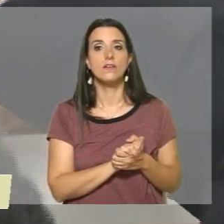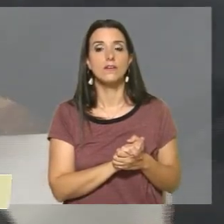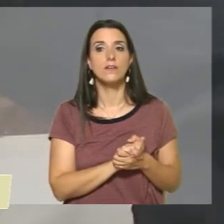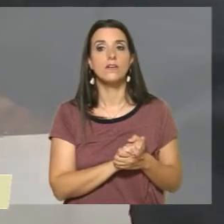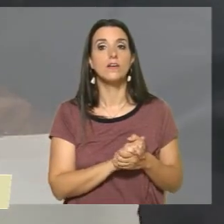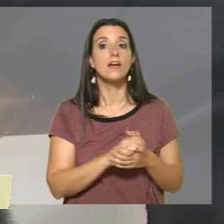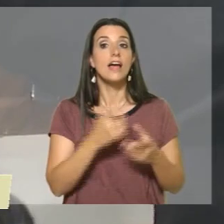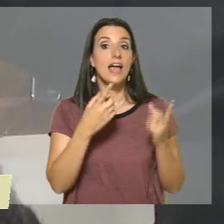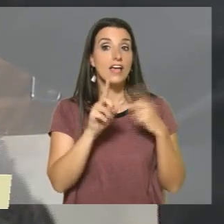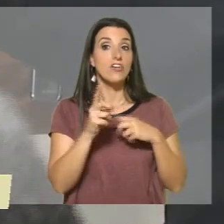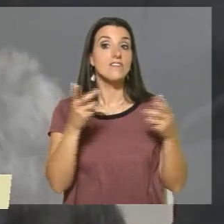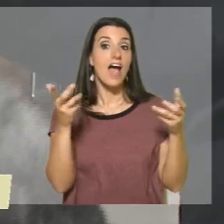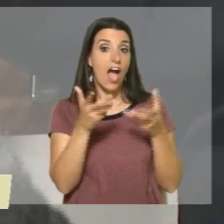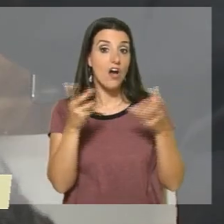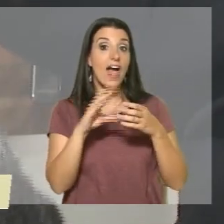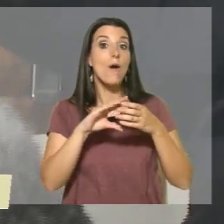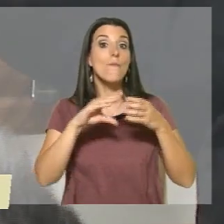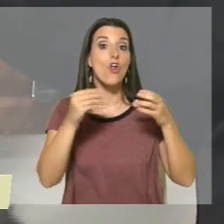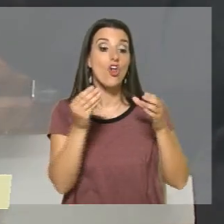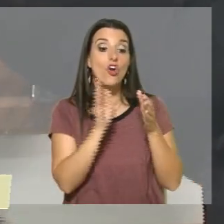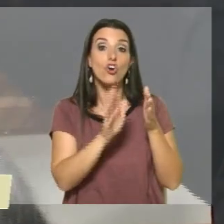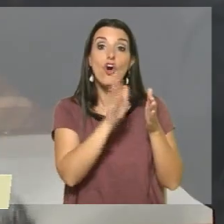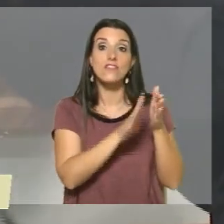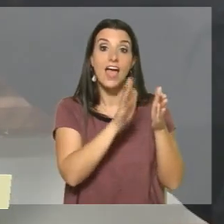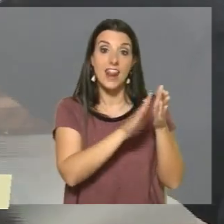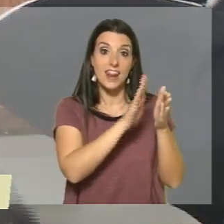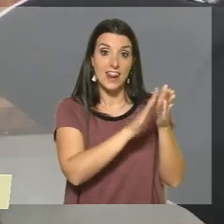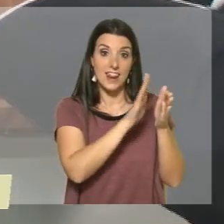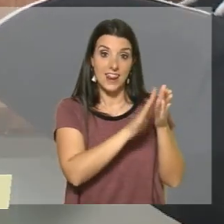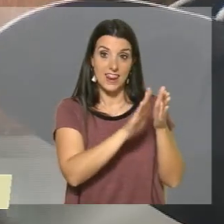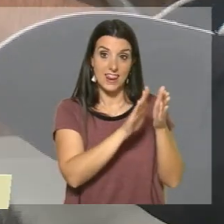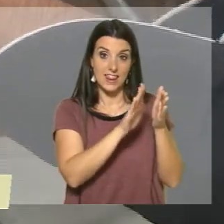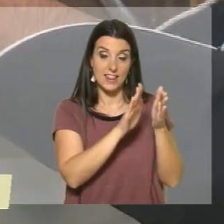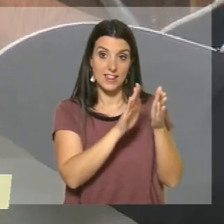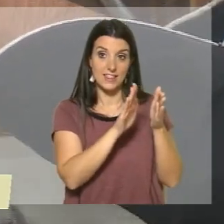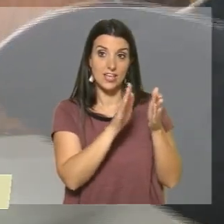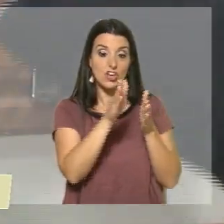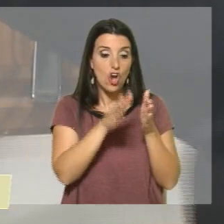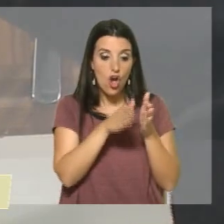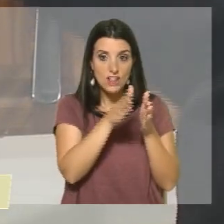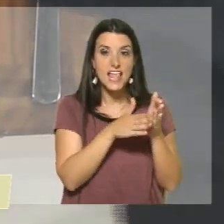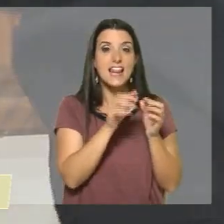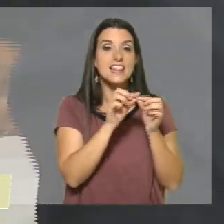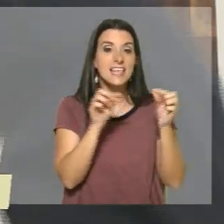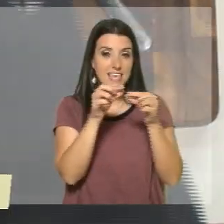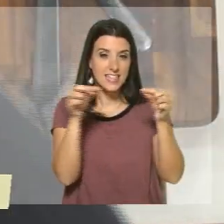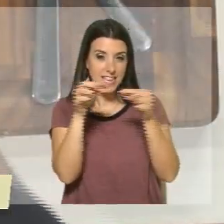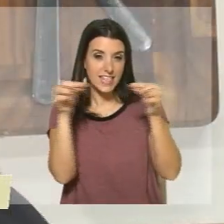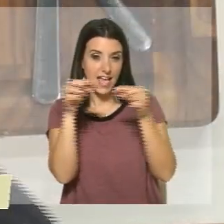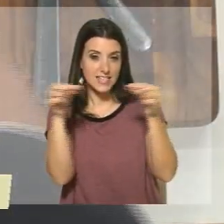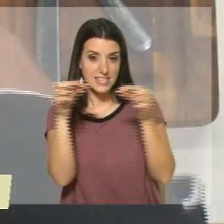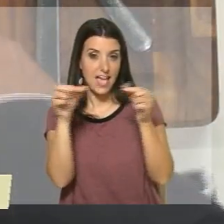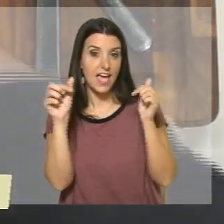Yo lo voy a procesar, como ya lo hicimos, así que lo vamos a cortar en trocitos. Que no nos importa que sean muy parejitos.